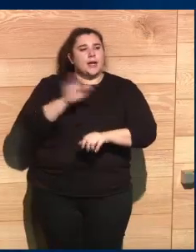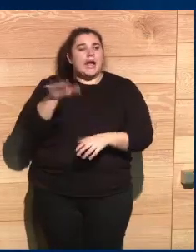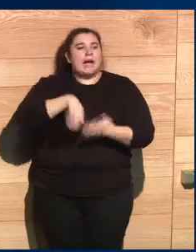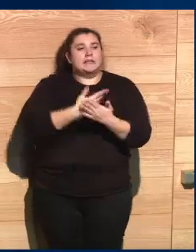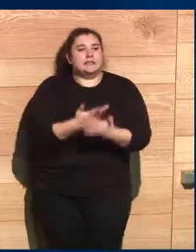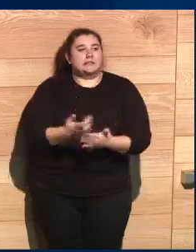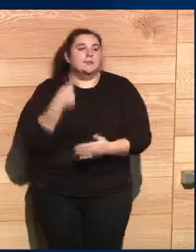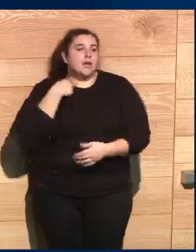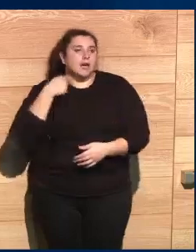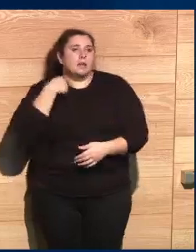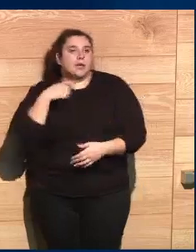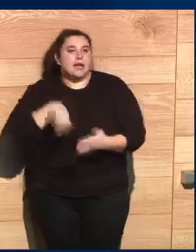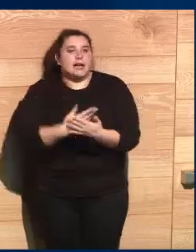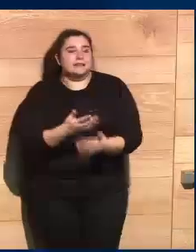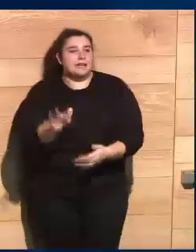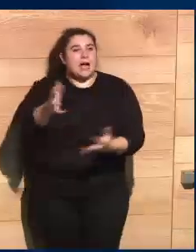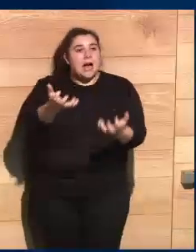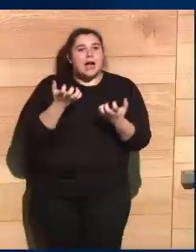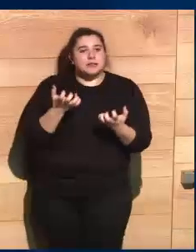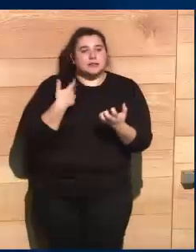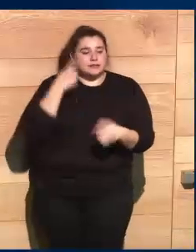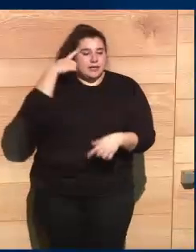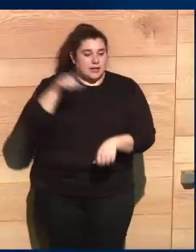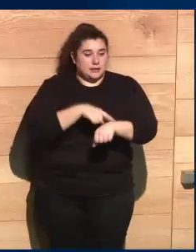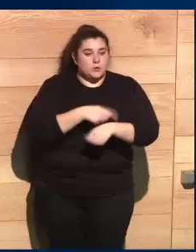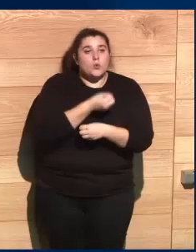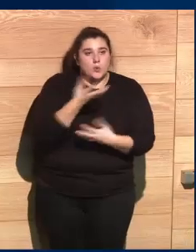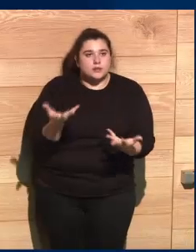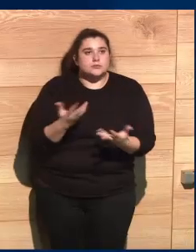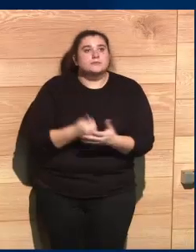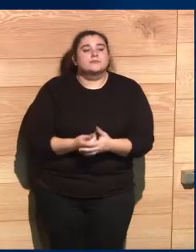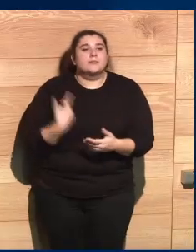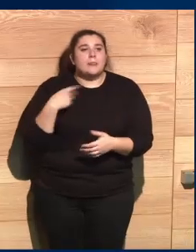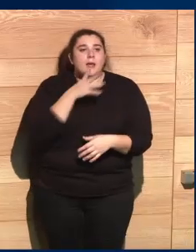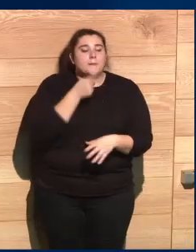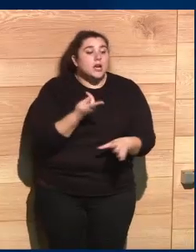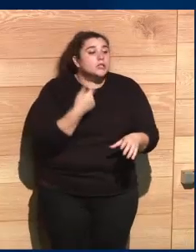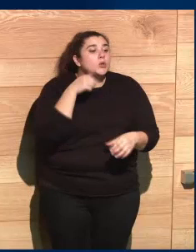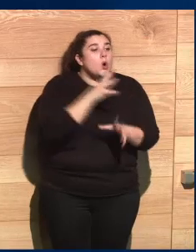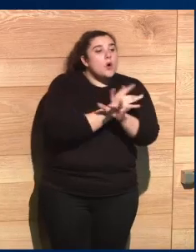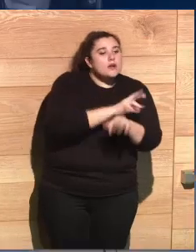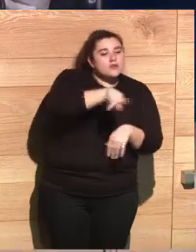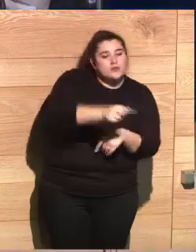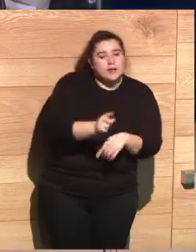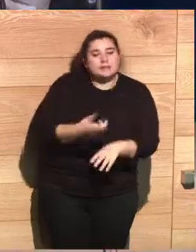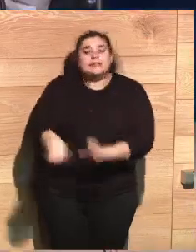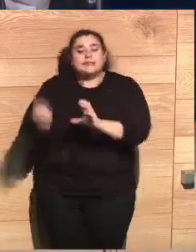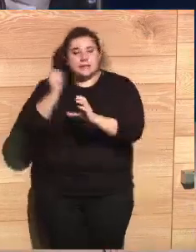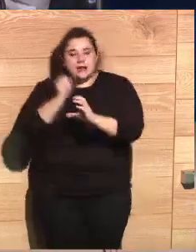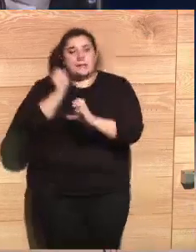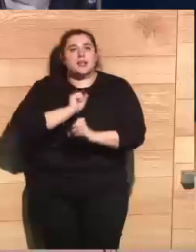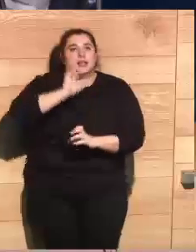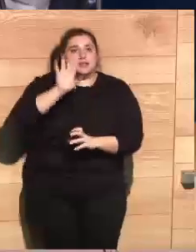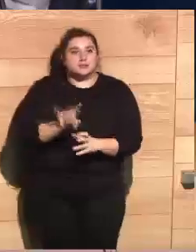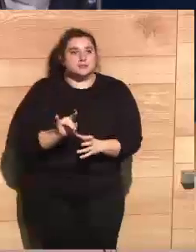única conexión que hay entre lo que tú haces y lo que pasa en el juego. Y por eso no son juegos, son tragaperras. En un juego hay una